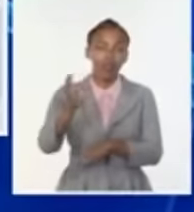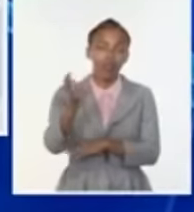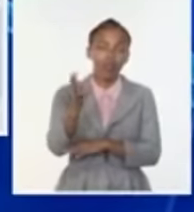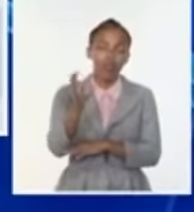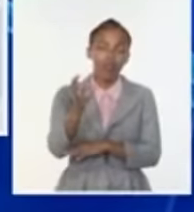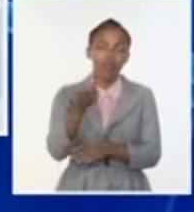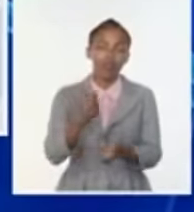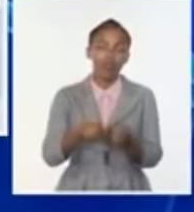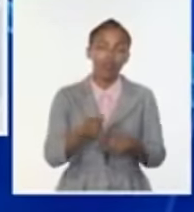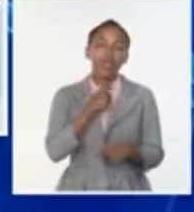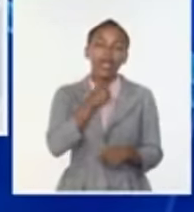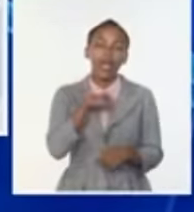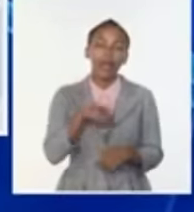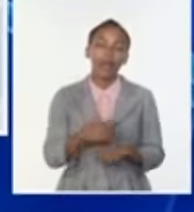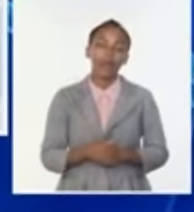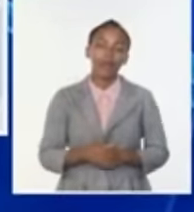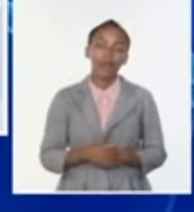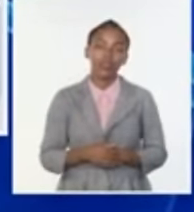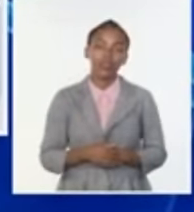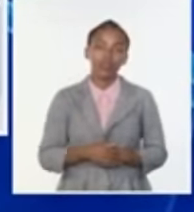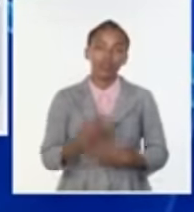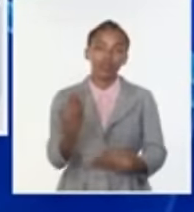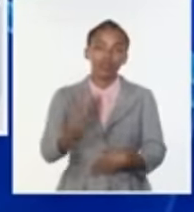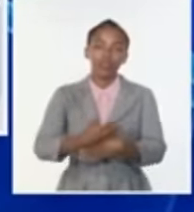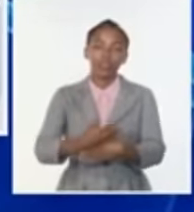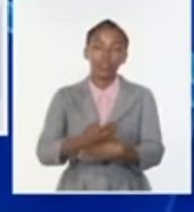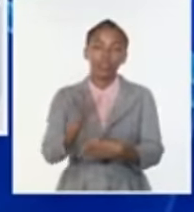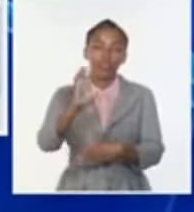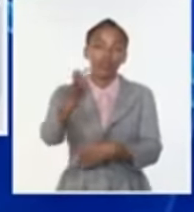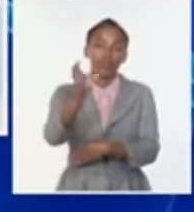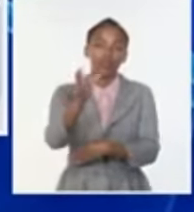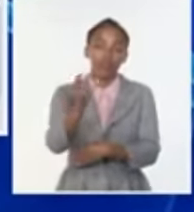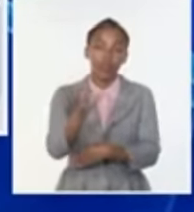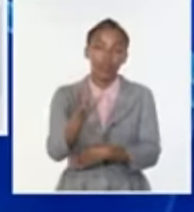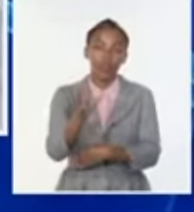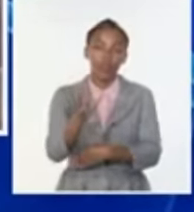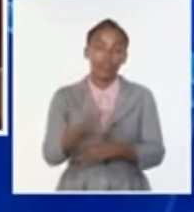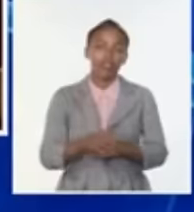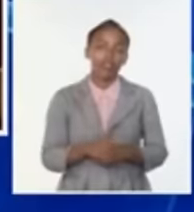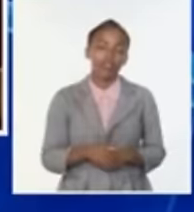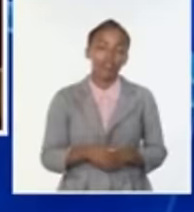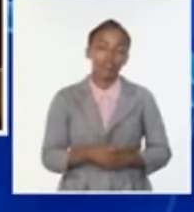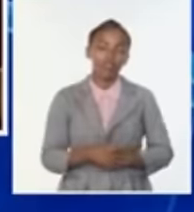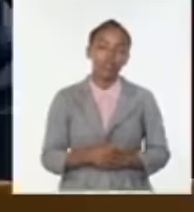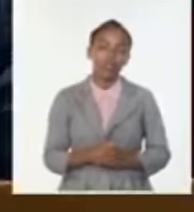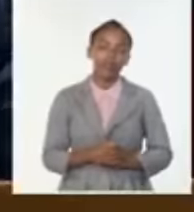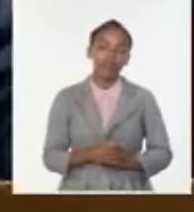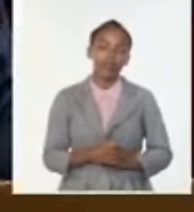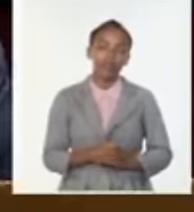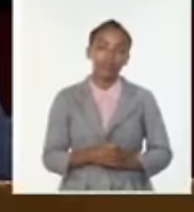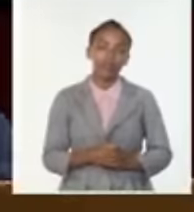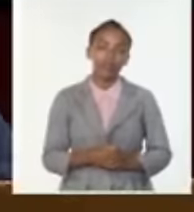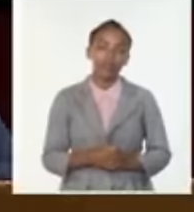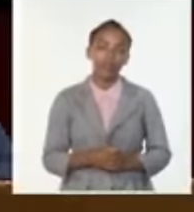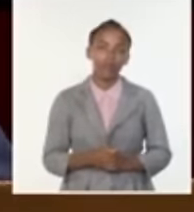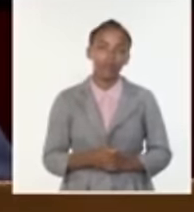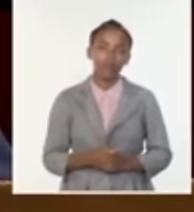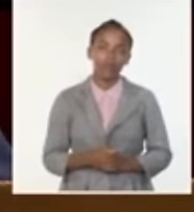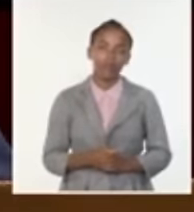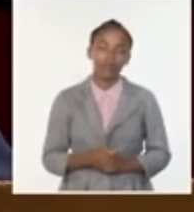el bloqueo de cuentas y suspensión de los servicios bancarios a todos los que vieron esto que les acabo de decir.